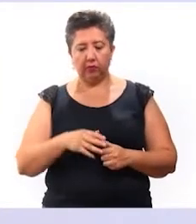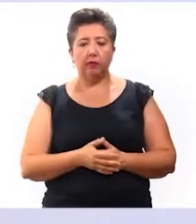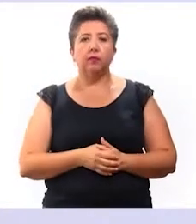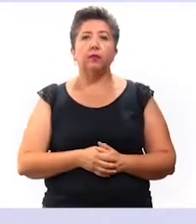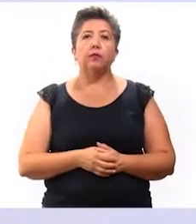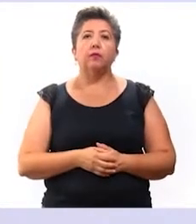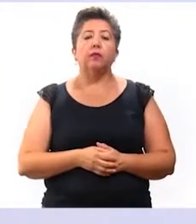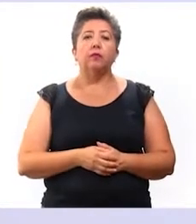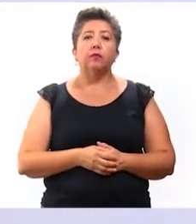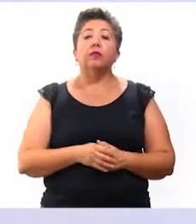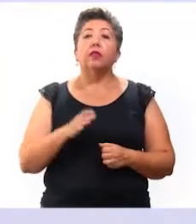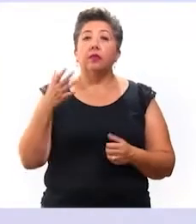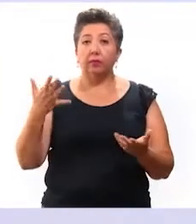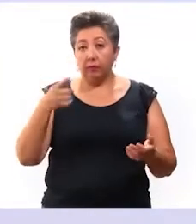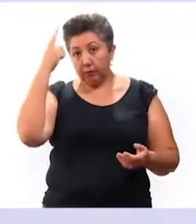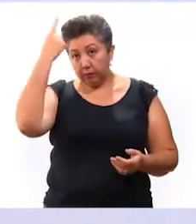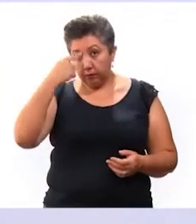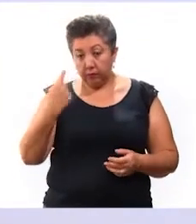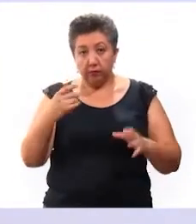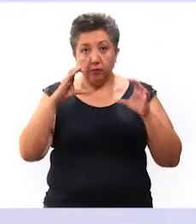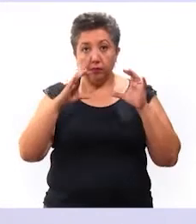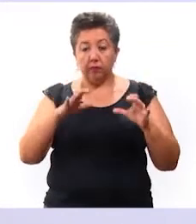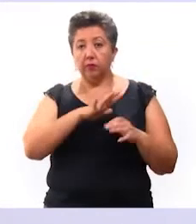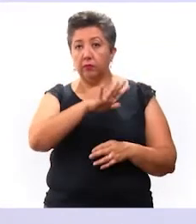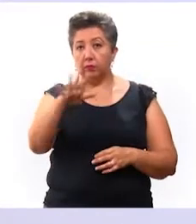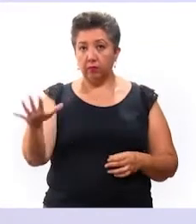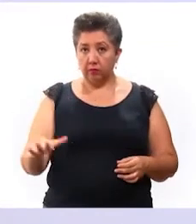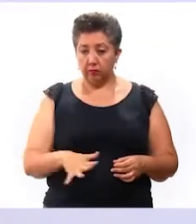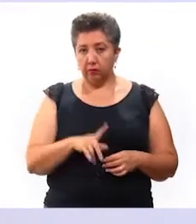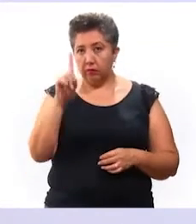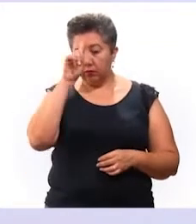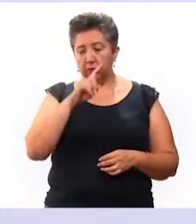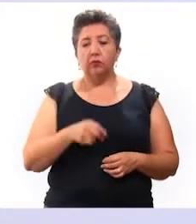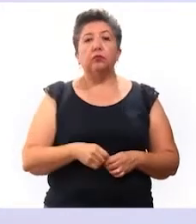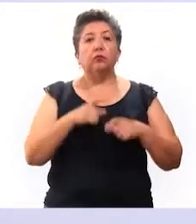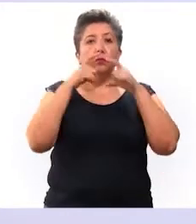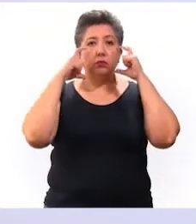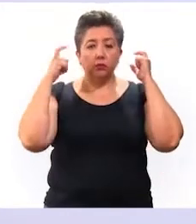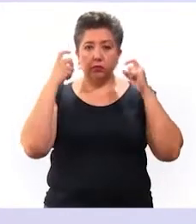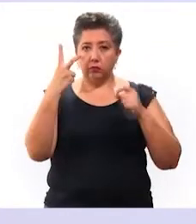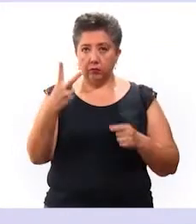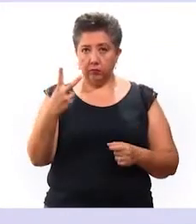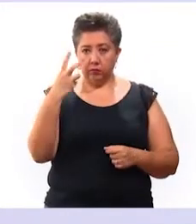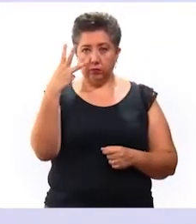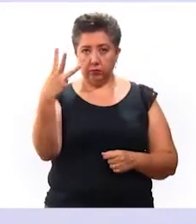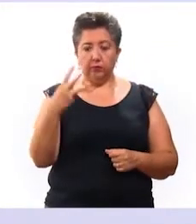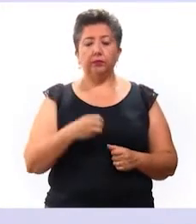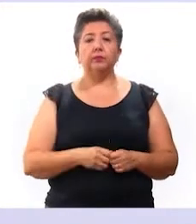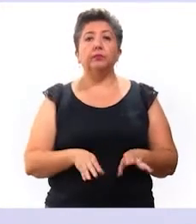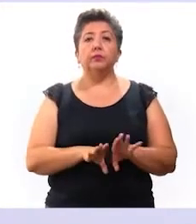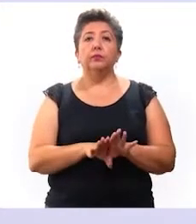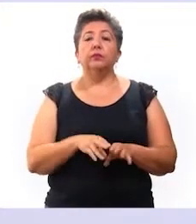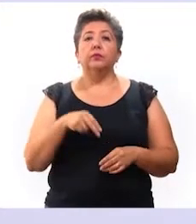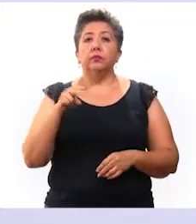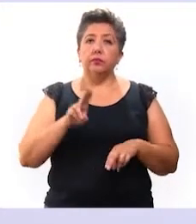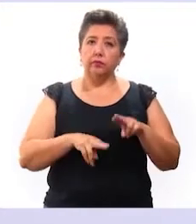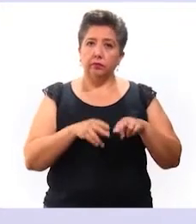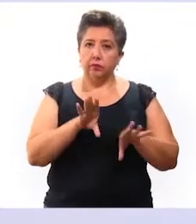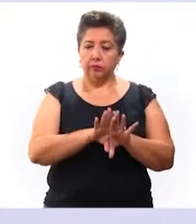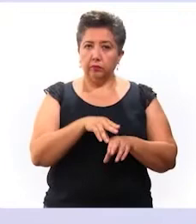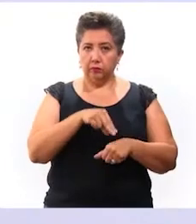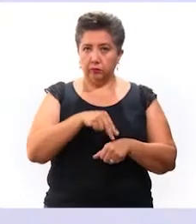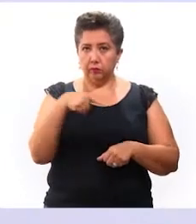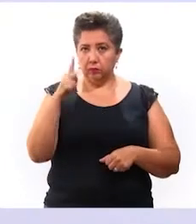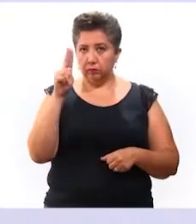la variante Omicron. Por lo que para protegernos entre todos, se sugiere el uso de cubrebocas de 2 capas, tricapa o de uso grado médico como